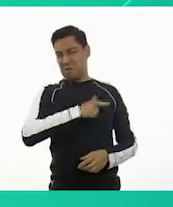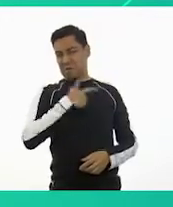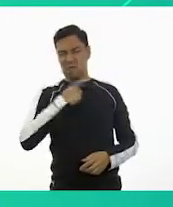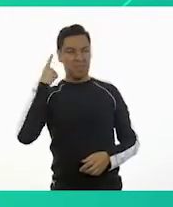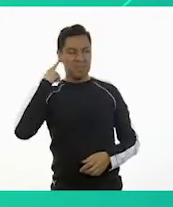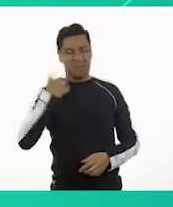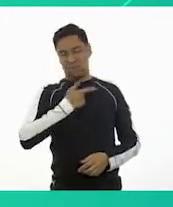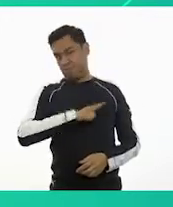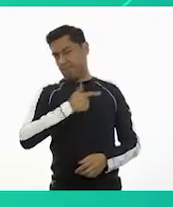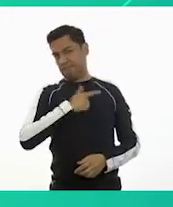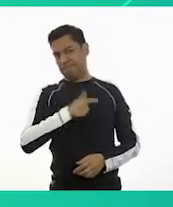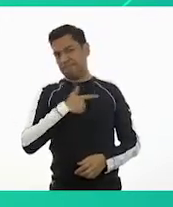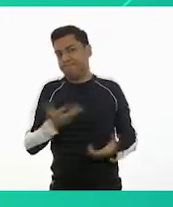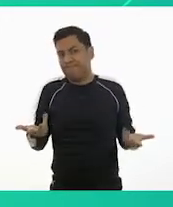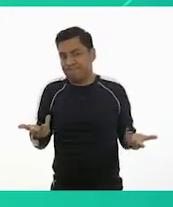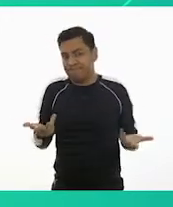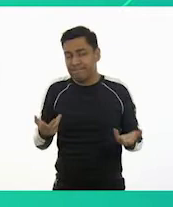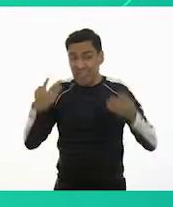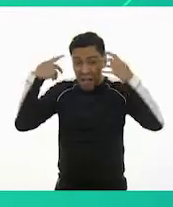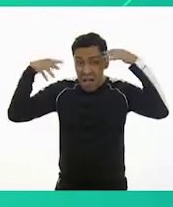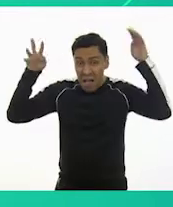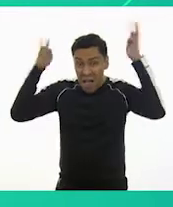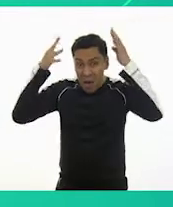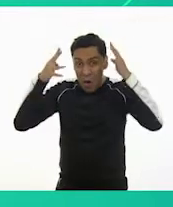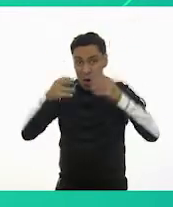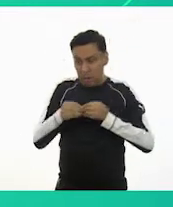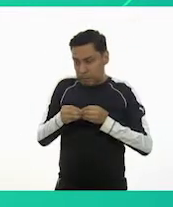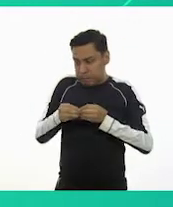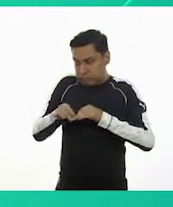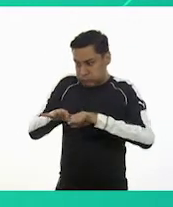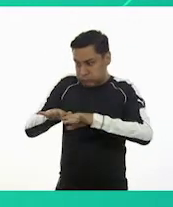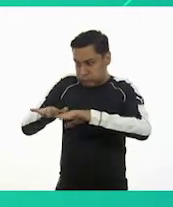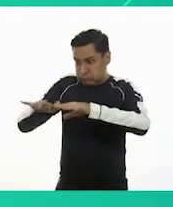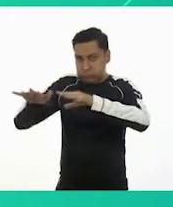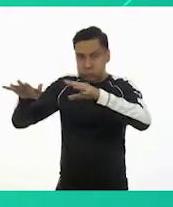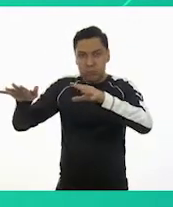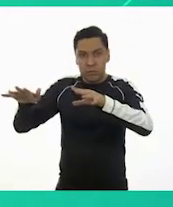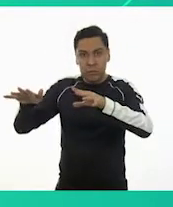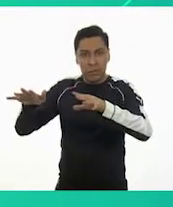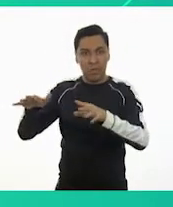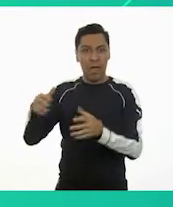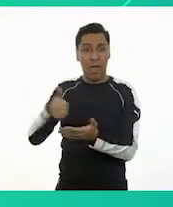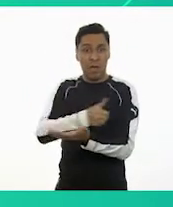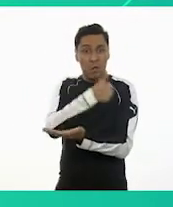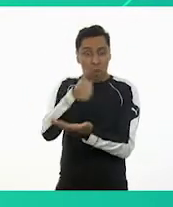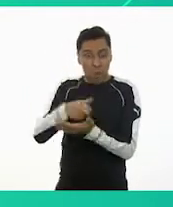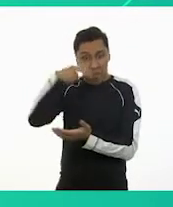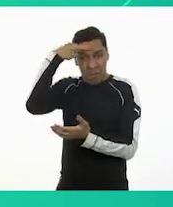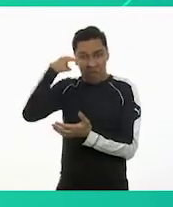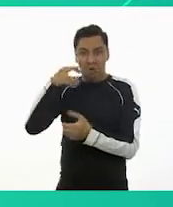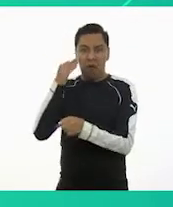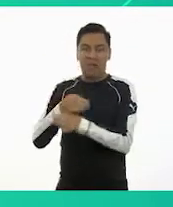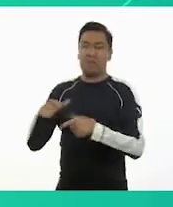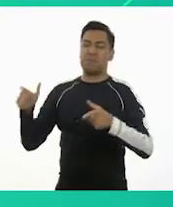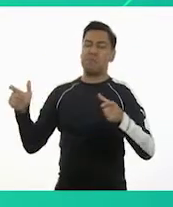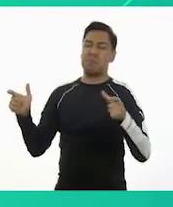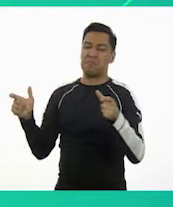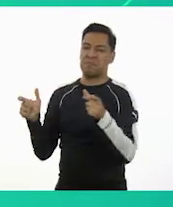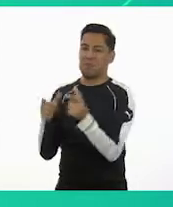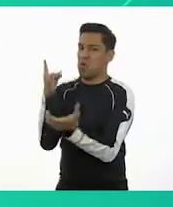seres humanos. Los ajolotes antes se extendían por todo el Valle de México y ahora solo les queda este último resquicio.